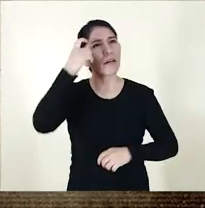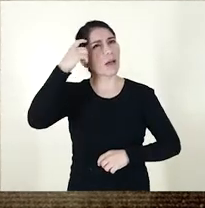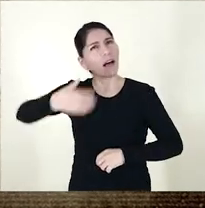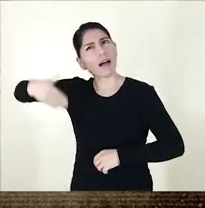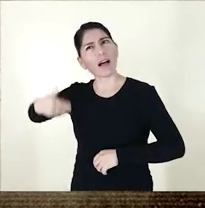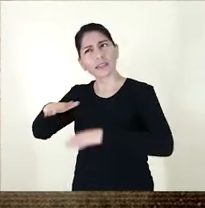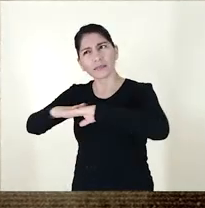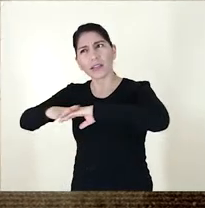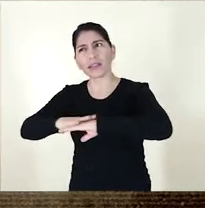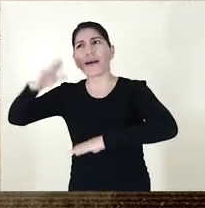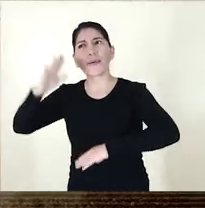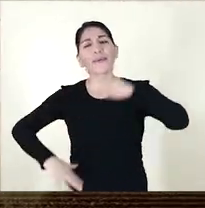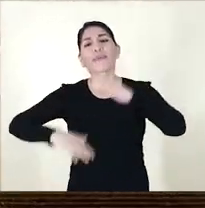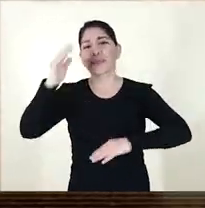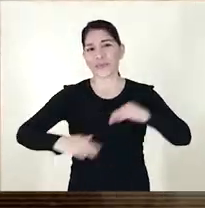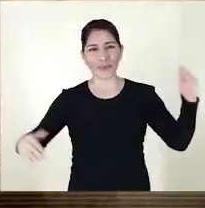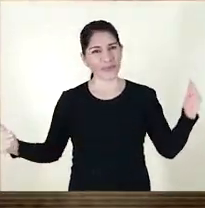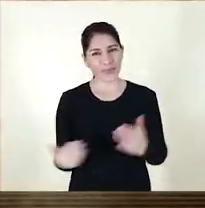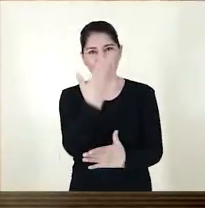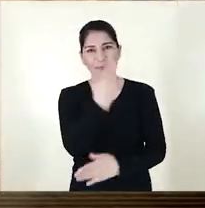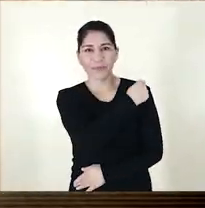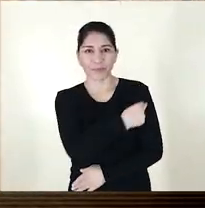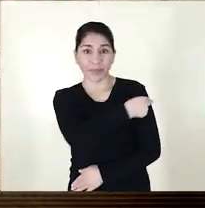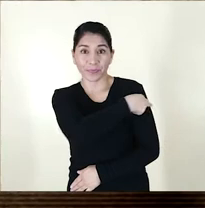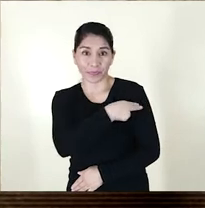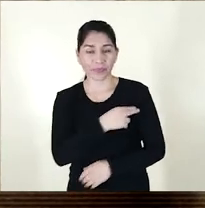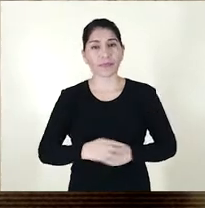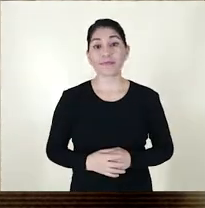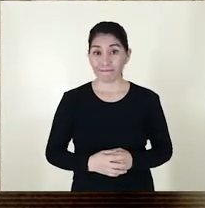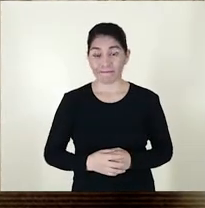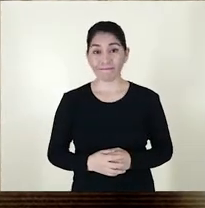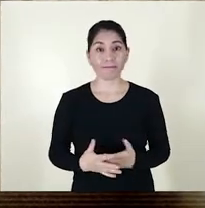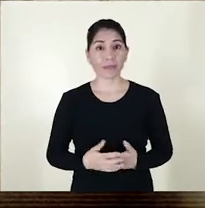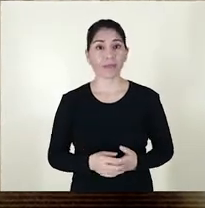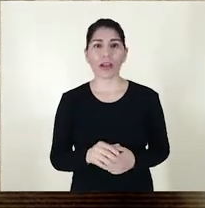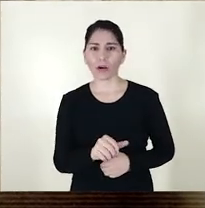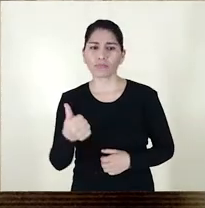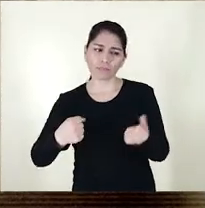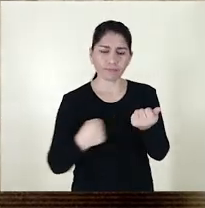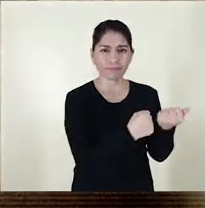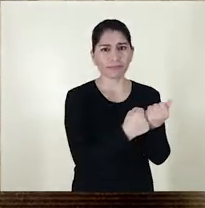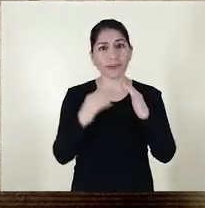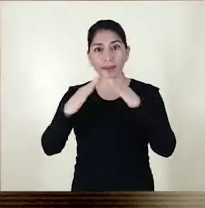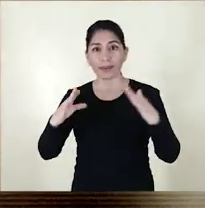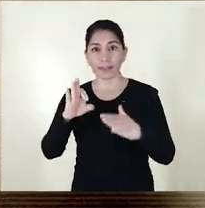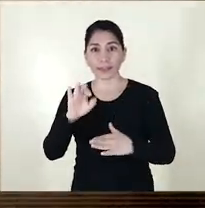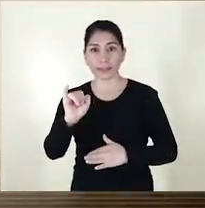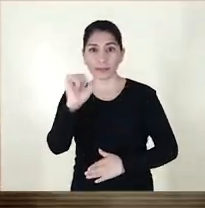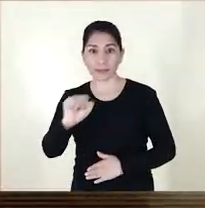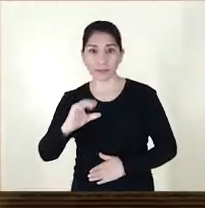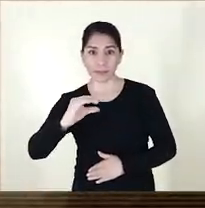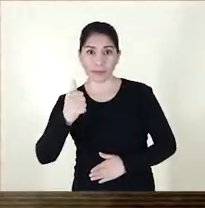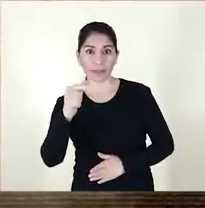había planteado muchos años antes se materializara: la construcción de un moderno hospital. Otros hechos influirían: la caja